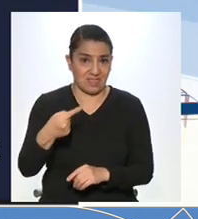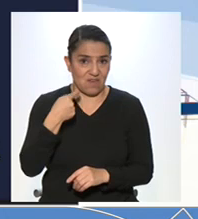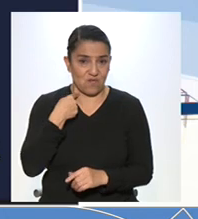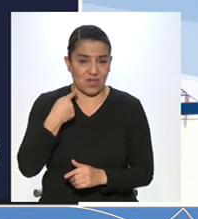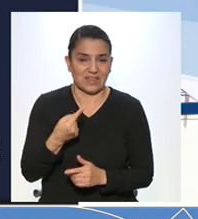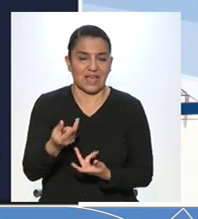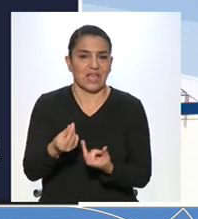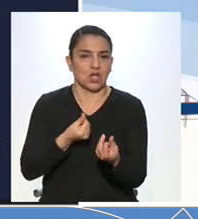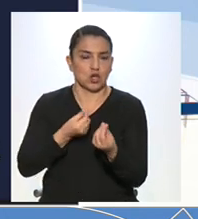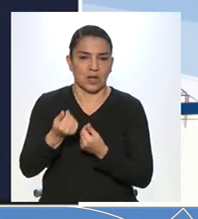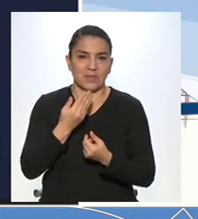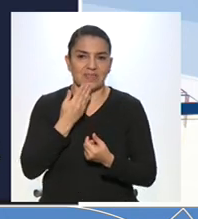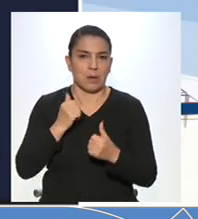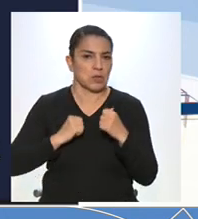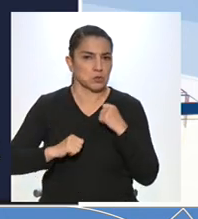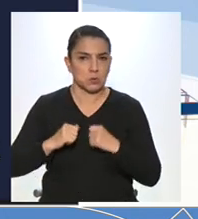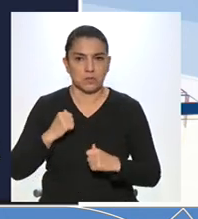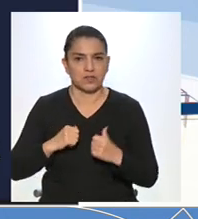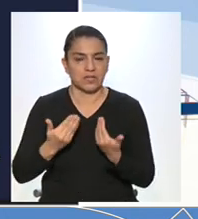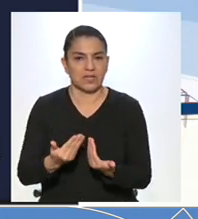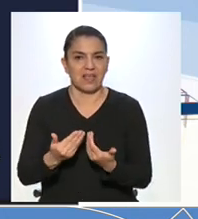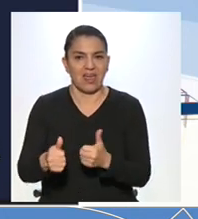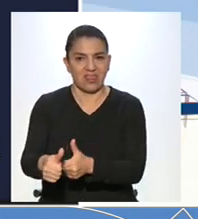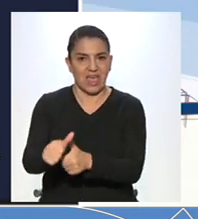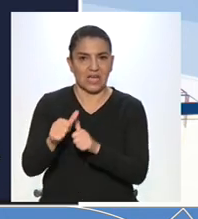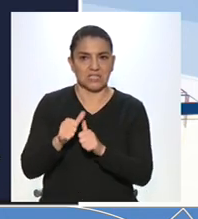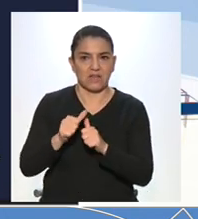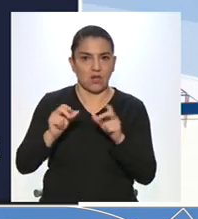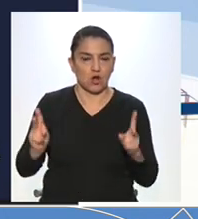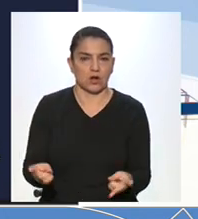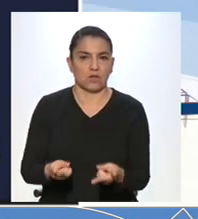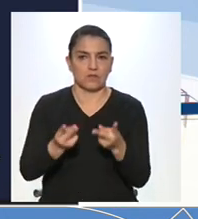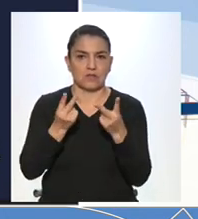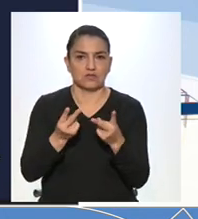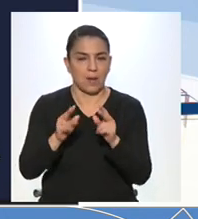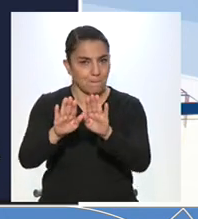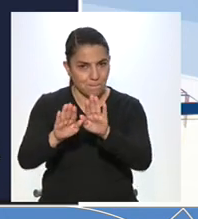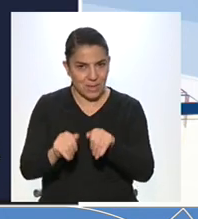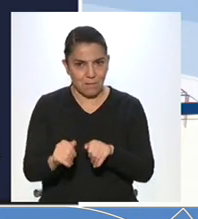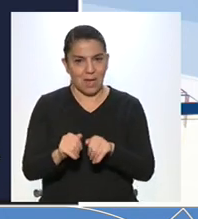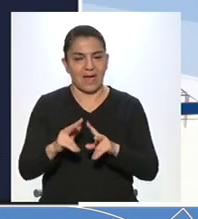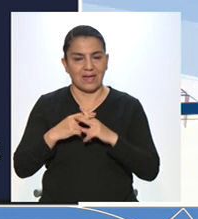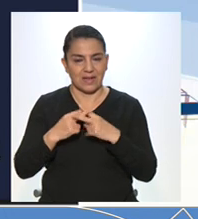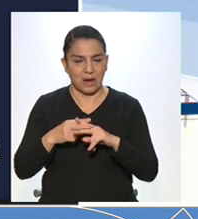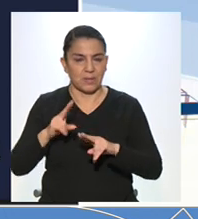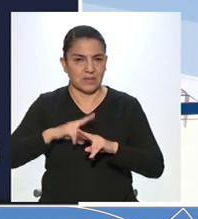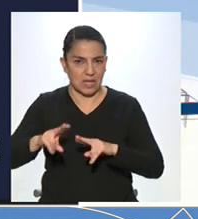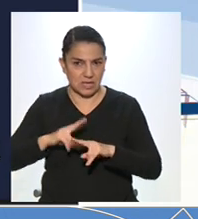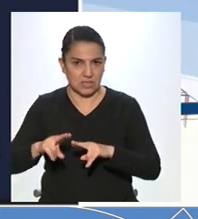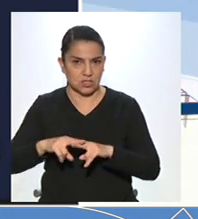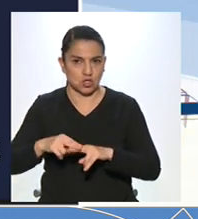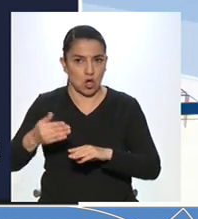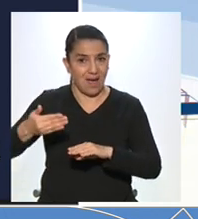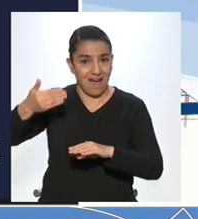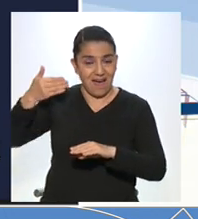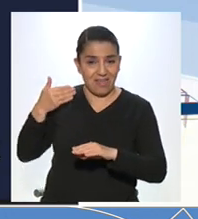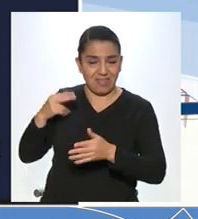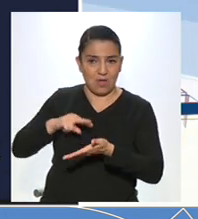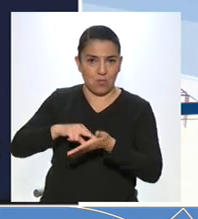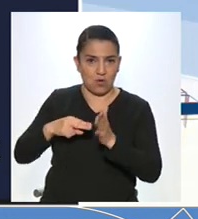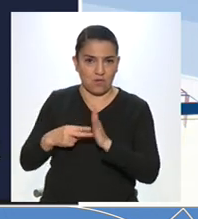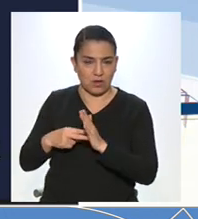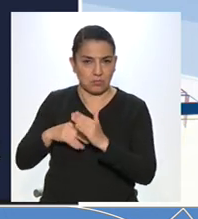La economía también sufriría un enorme costo si los desafíos de la recuperación se enfrentaran con las mismas herramientas que se hizo cuando la crisis estaba aún